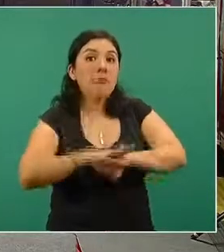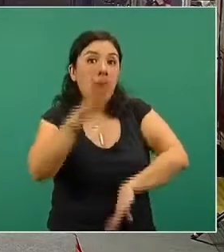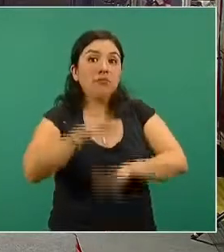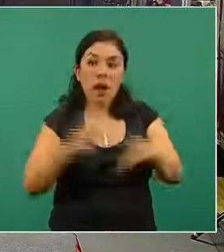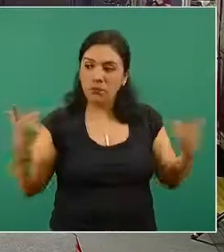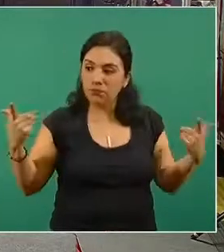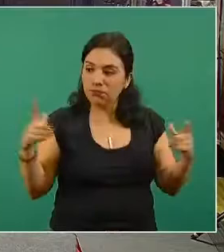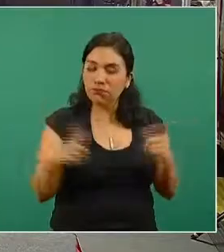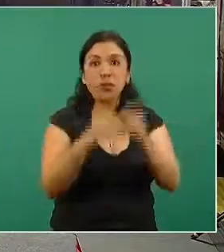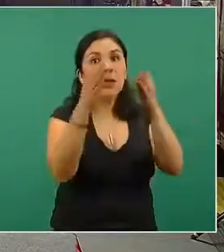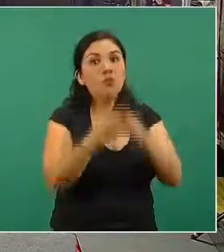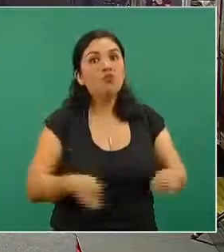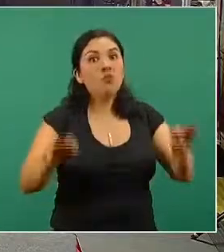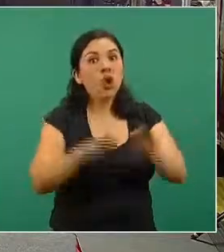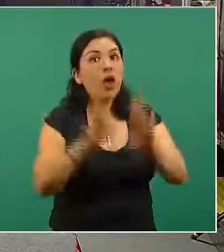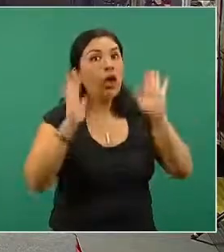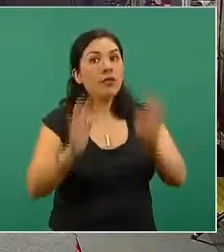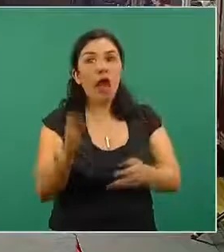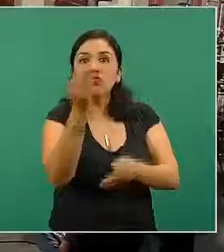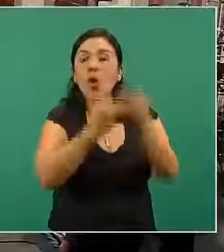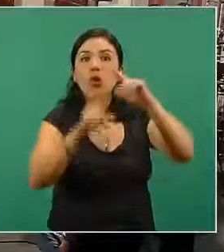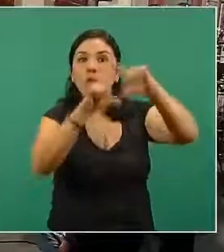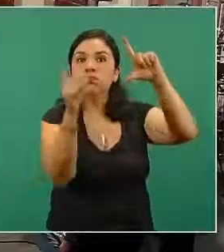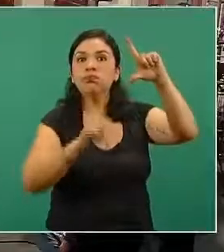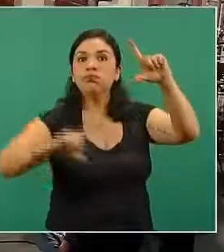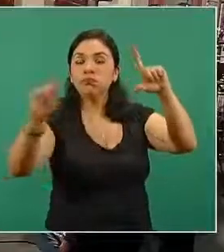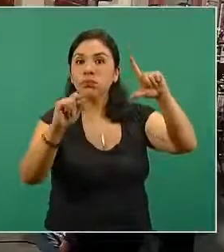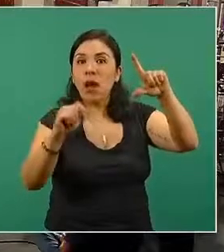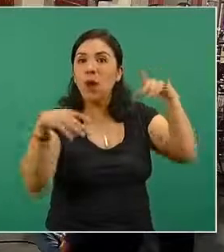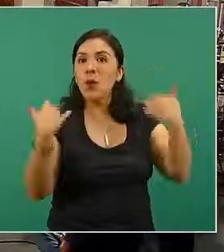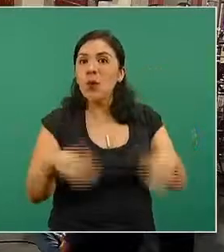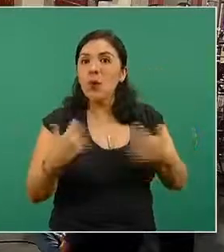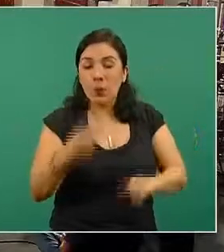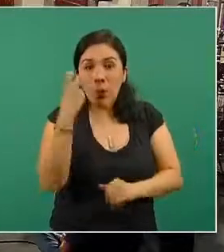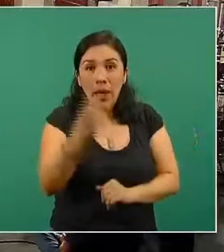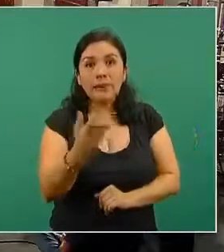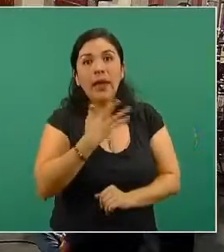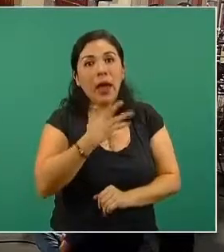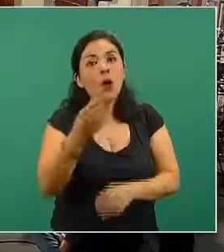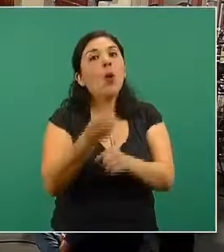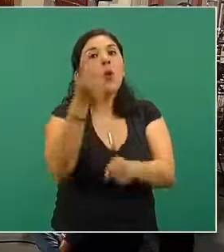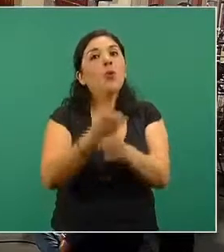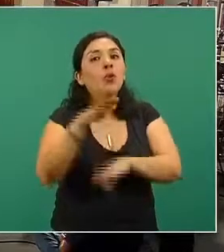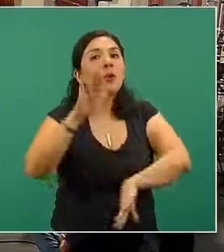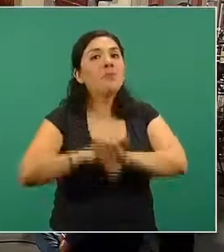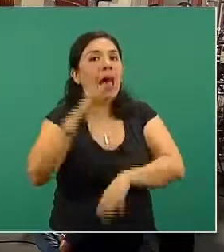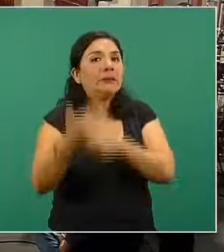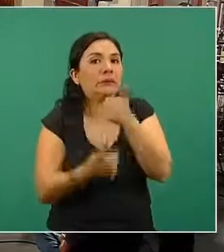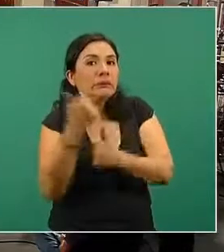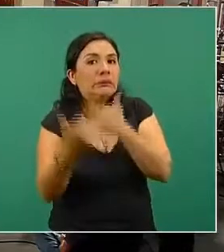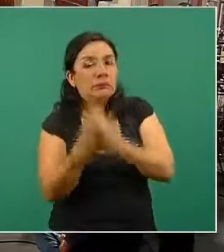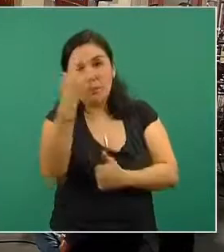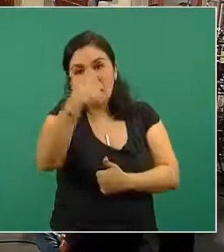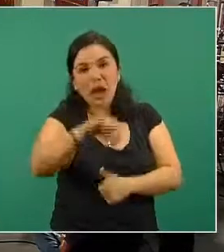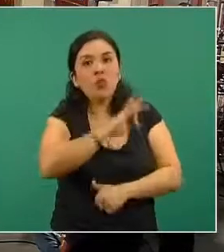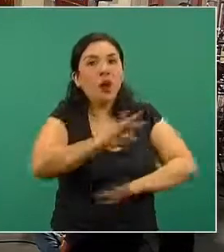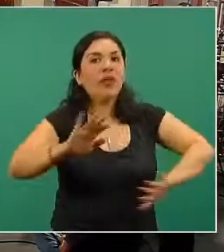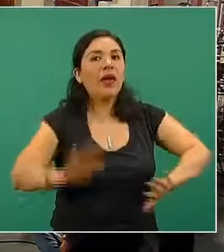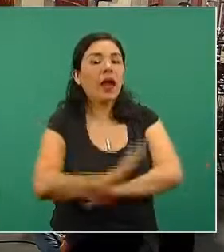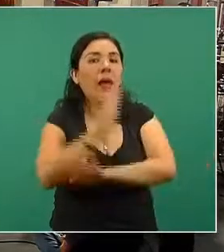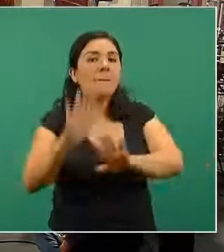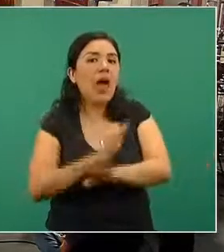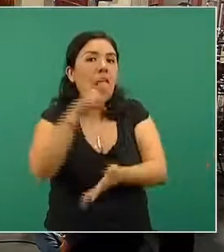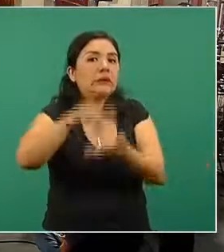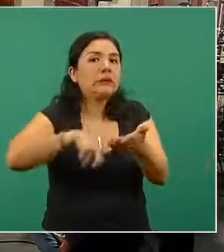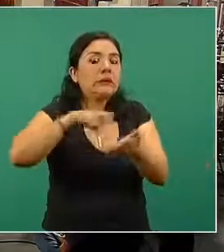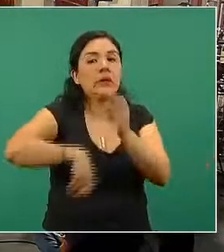importante ya en todas las entidades federativas, y hay toda una serie de oportunidades y necesidades de modificar, especialmente